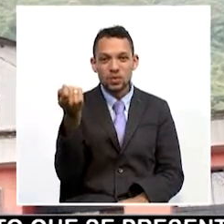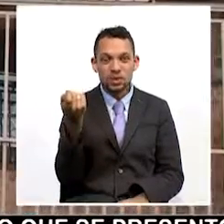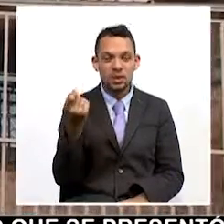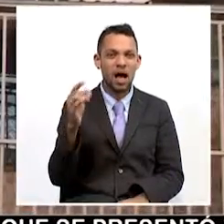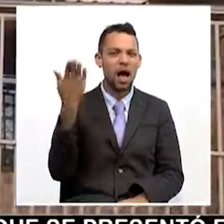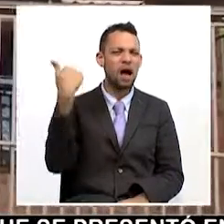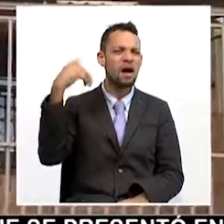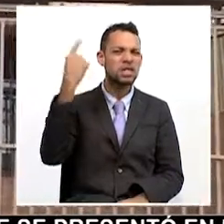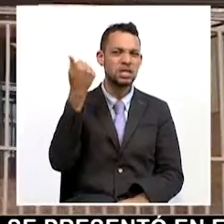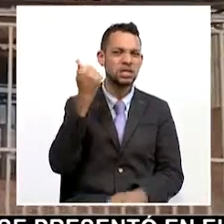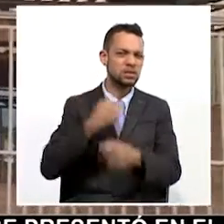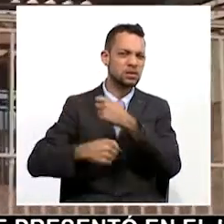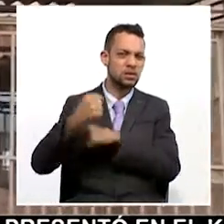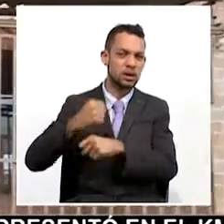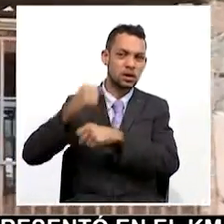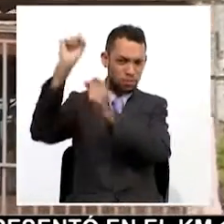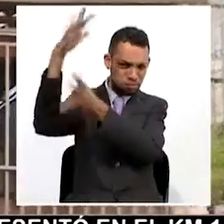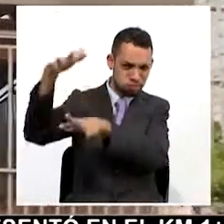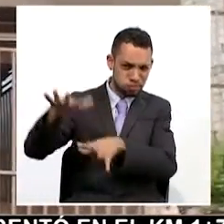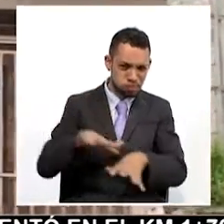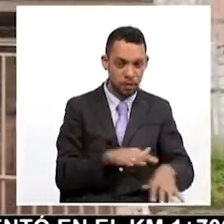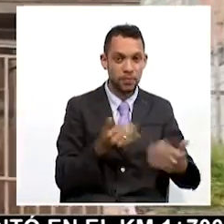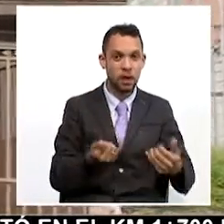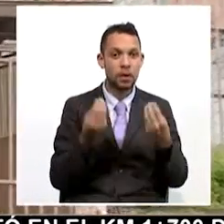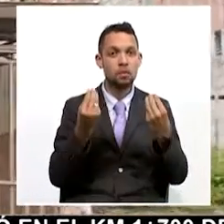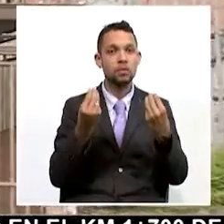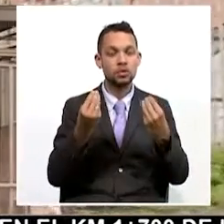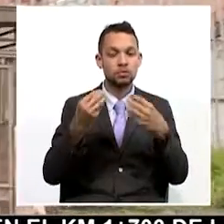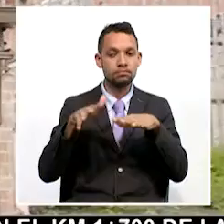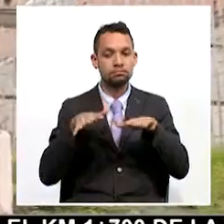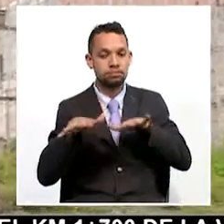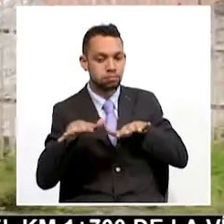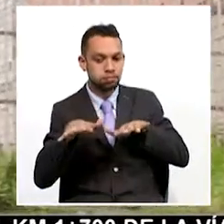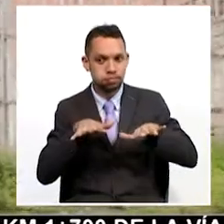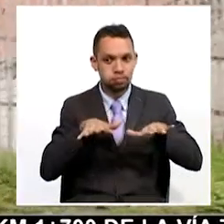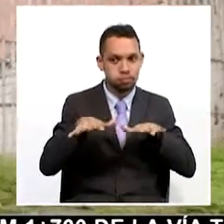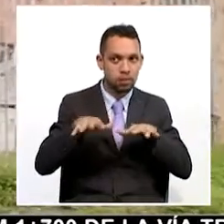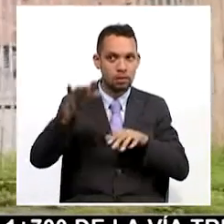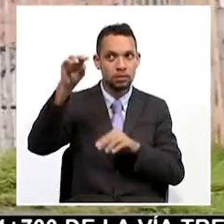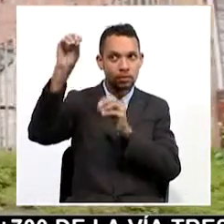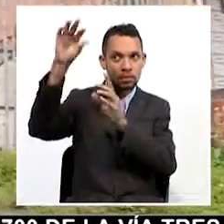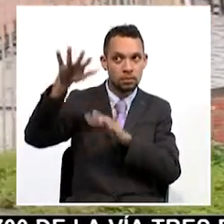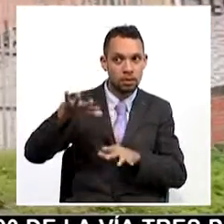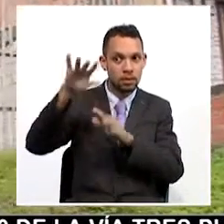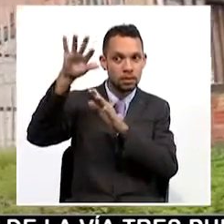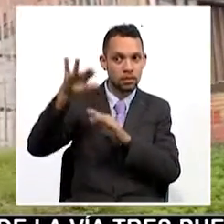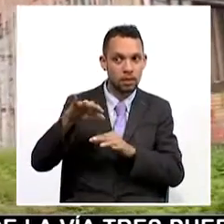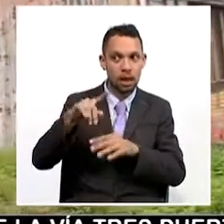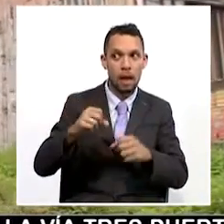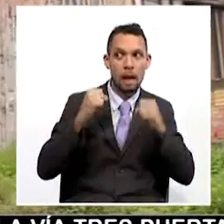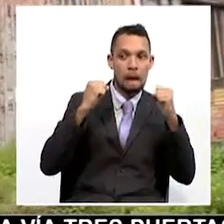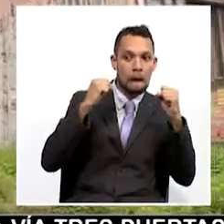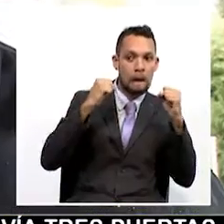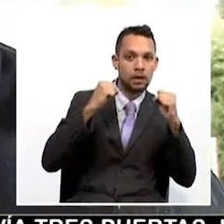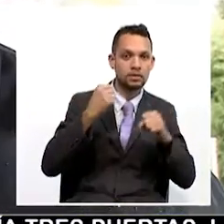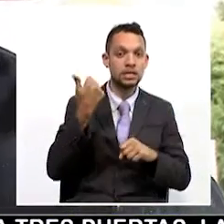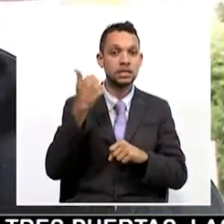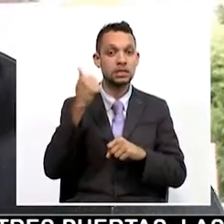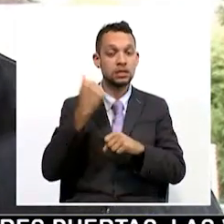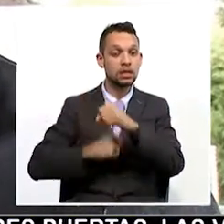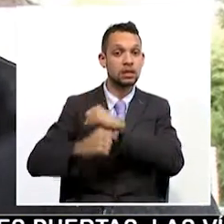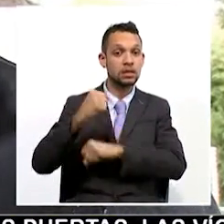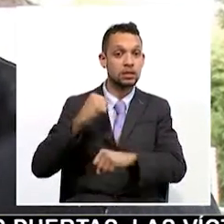gran proporción. En los últimos días se han presentado pequeños movimientos de tierra que alarman a la población. Hace 10 años tuvimos